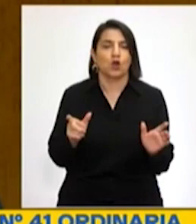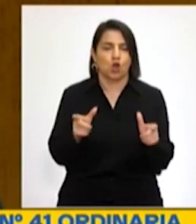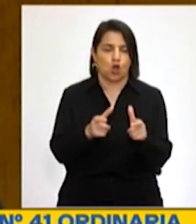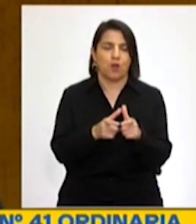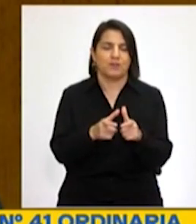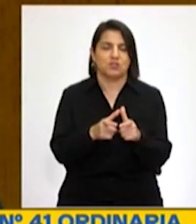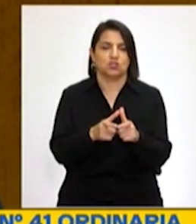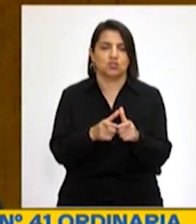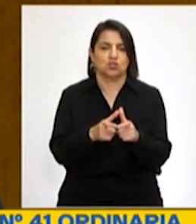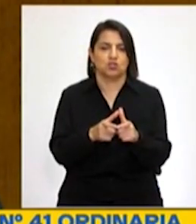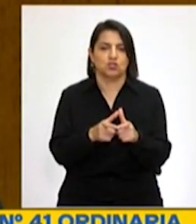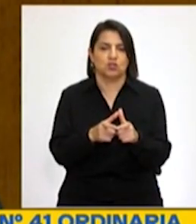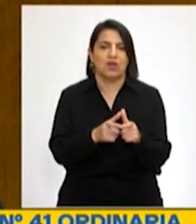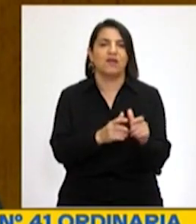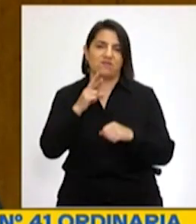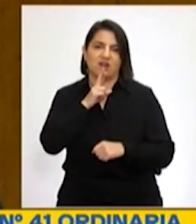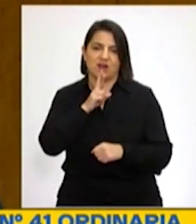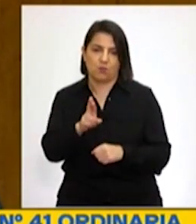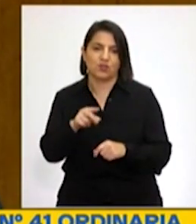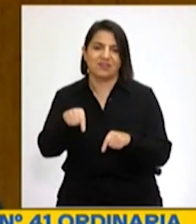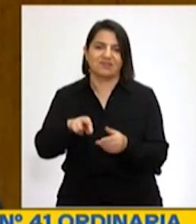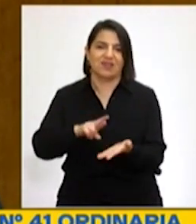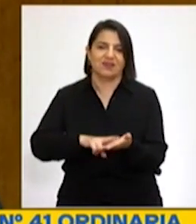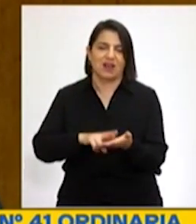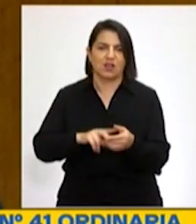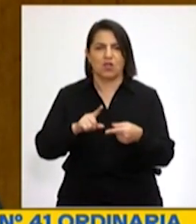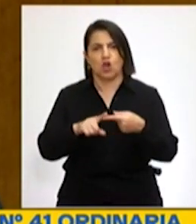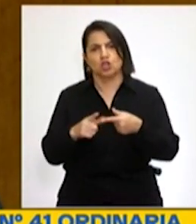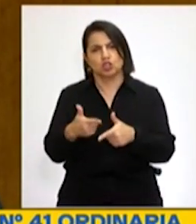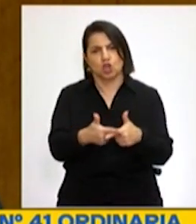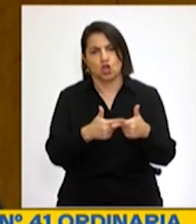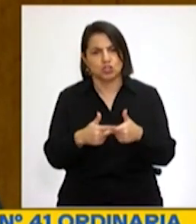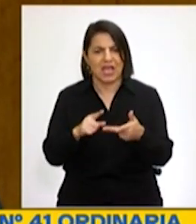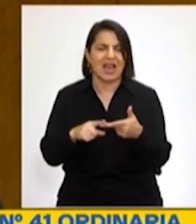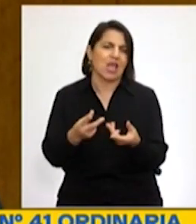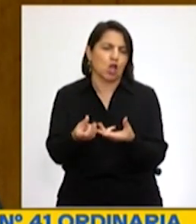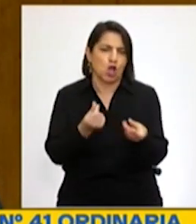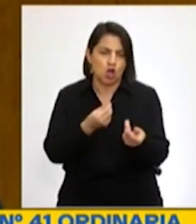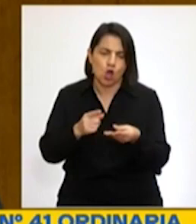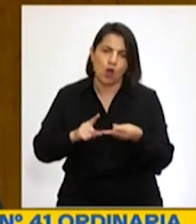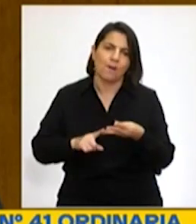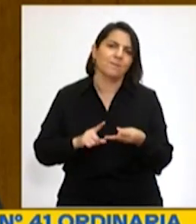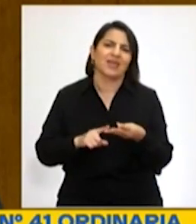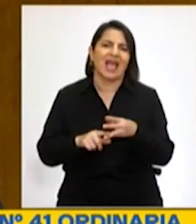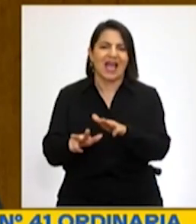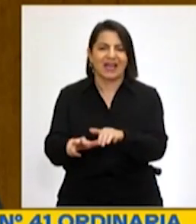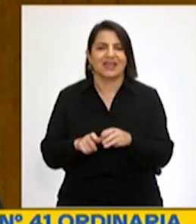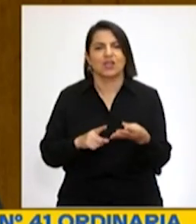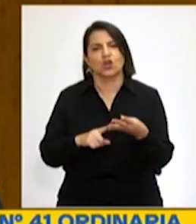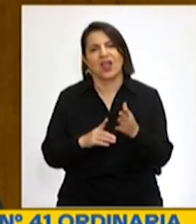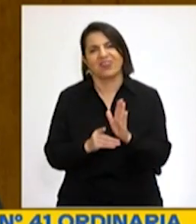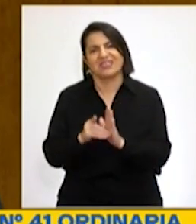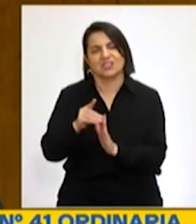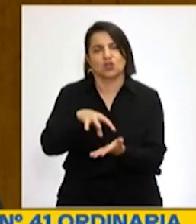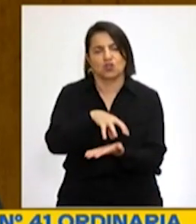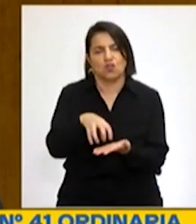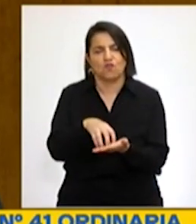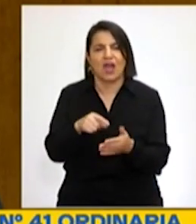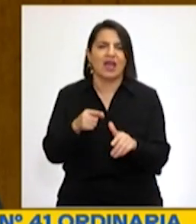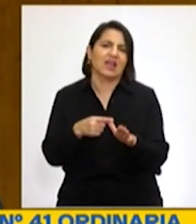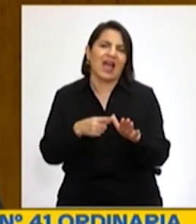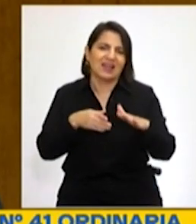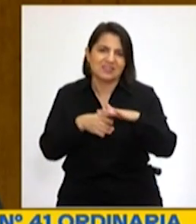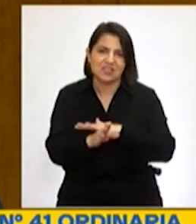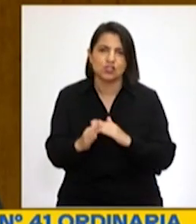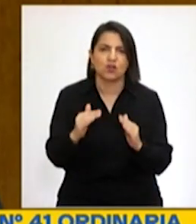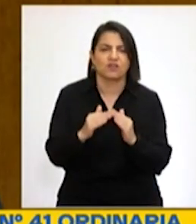respectiva del ámbito de la vivienda hay variables sociales hay variables económicas hay variables agrícolas y de desarrollo urbano de acceso a una